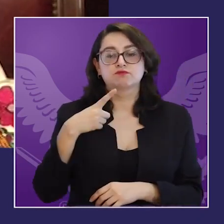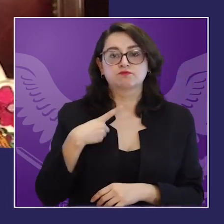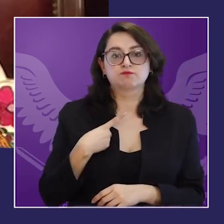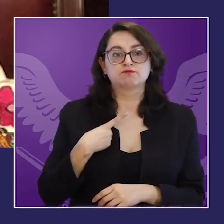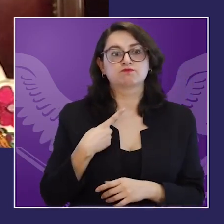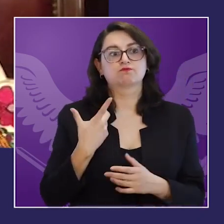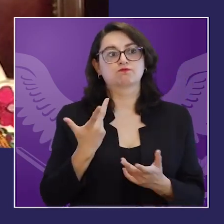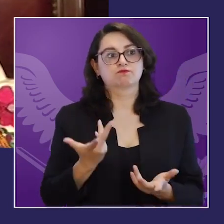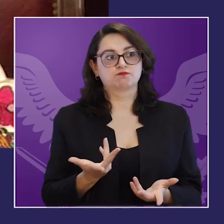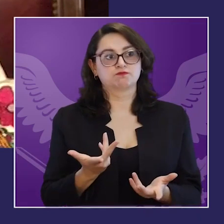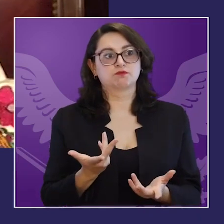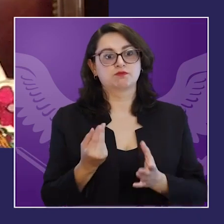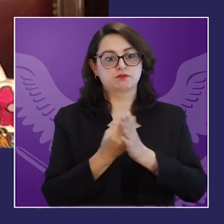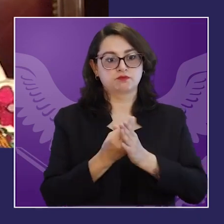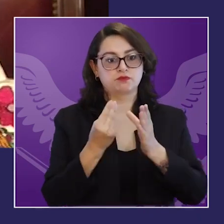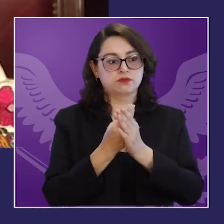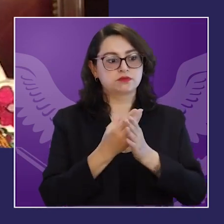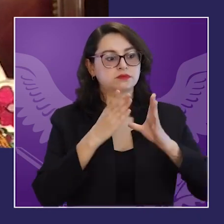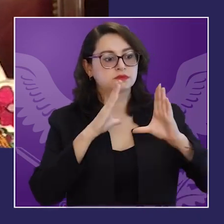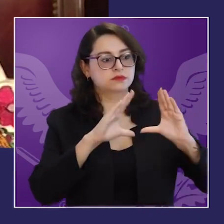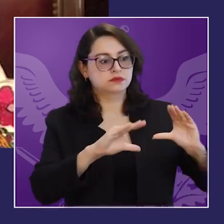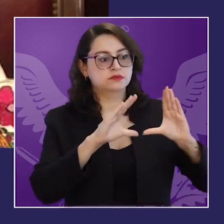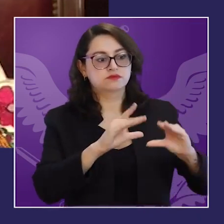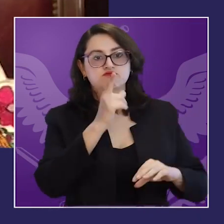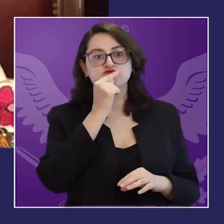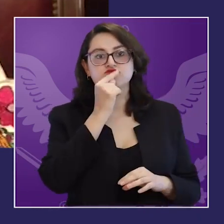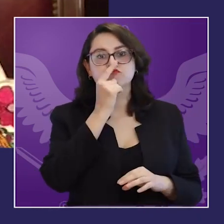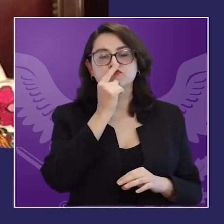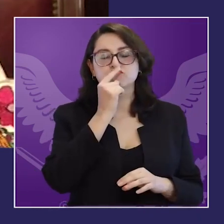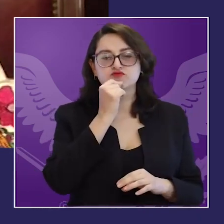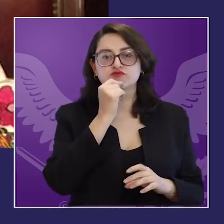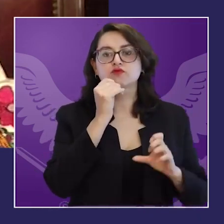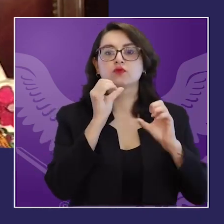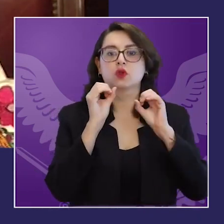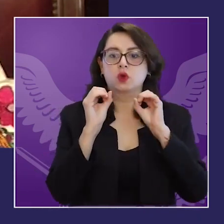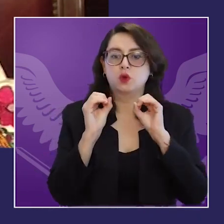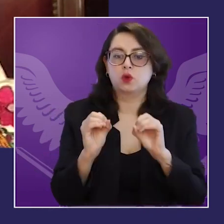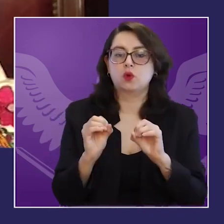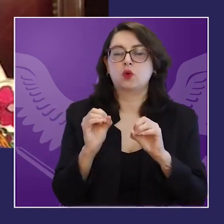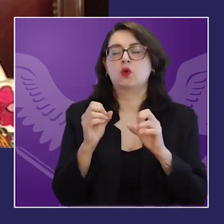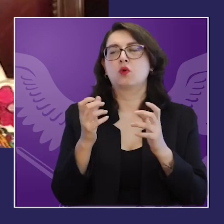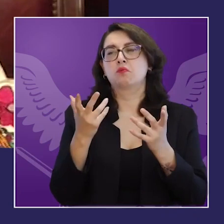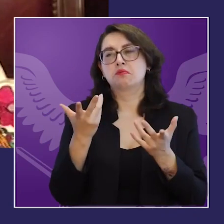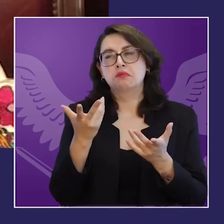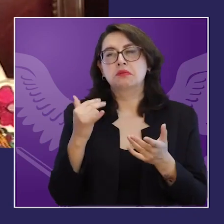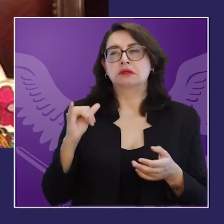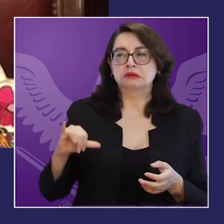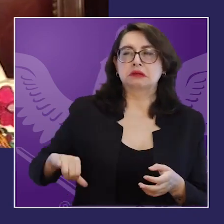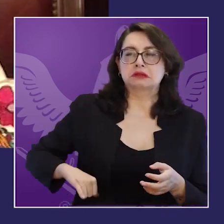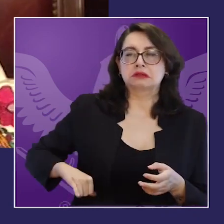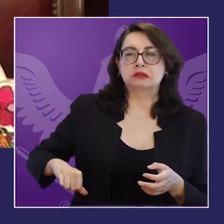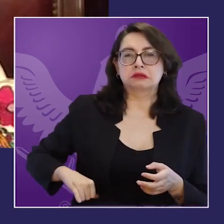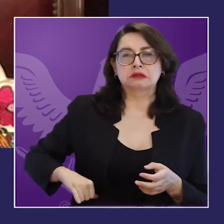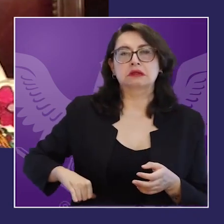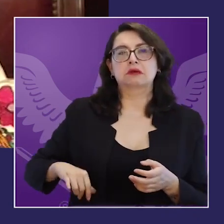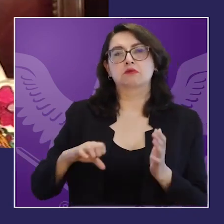garantice capacitación a todo el personal policial, o en algunos casos algunas situaciones interesantes en las que, por ejemplo, en la